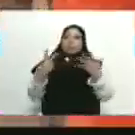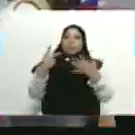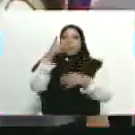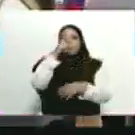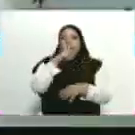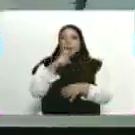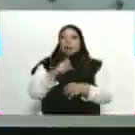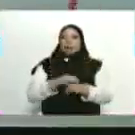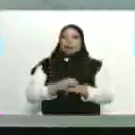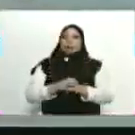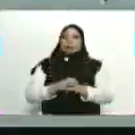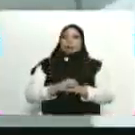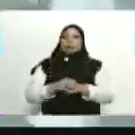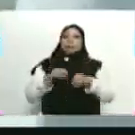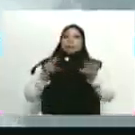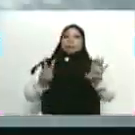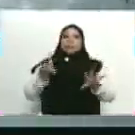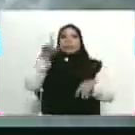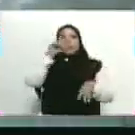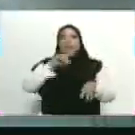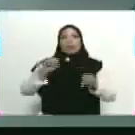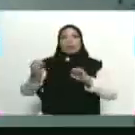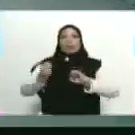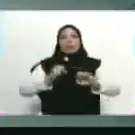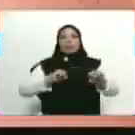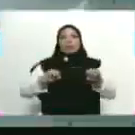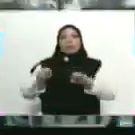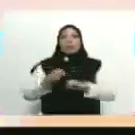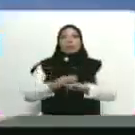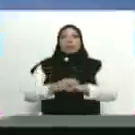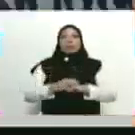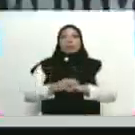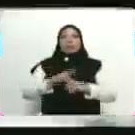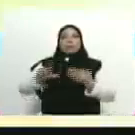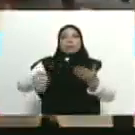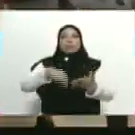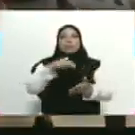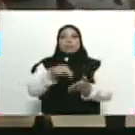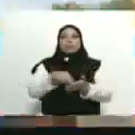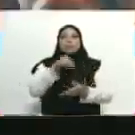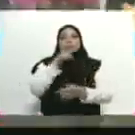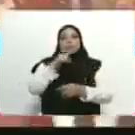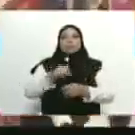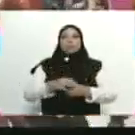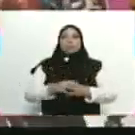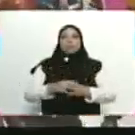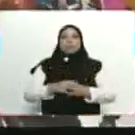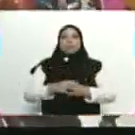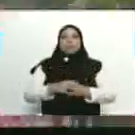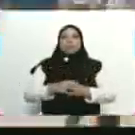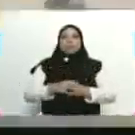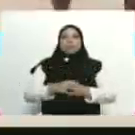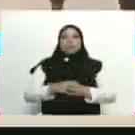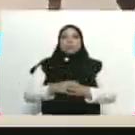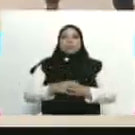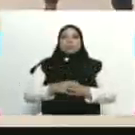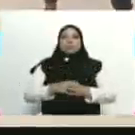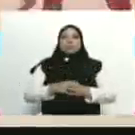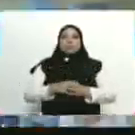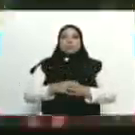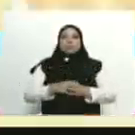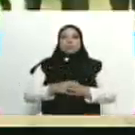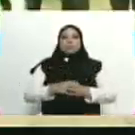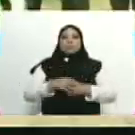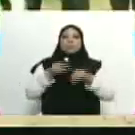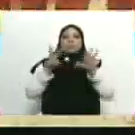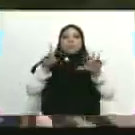¿verdad? 7 años del Movimiento Nacional de Recreadores y Recreadoras. ¿Quién está desde